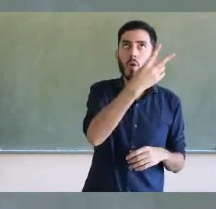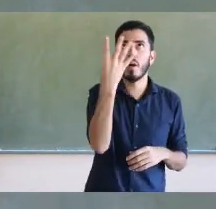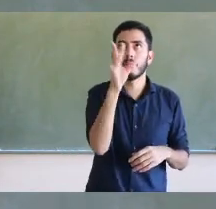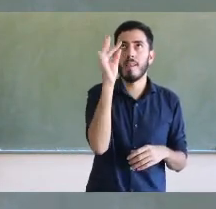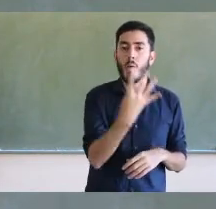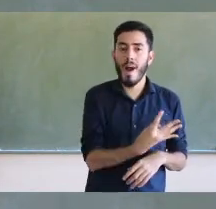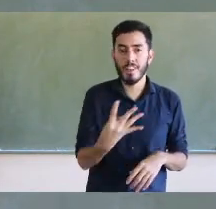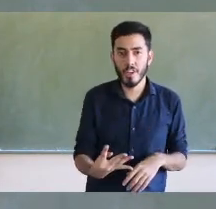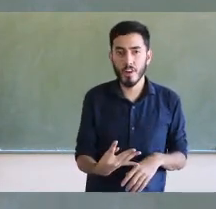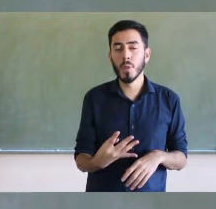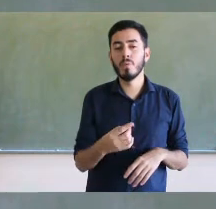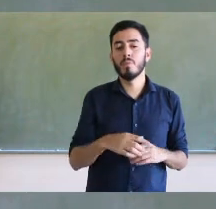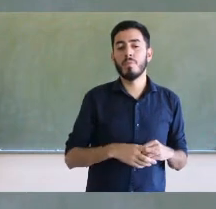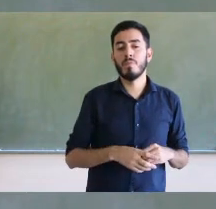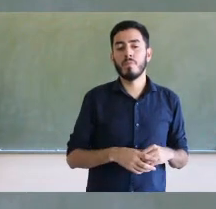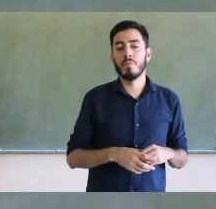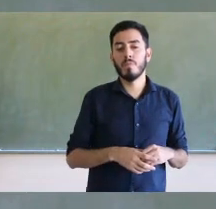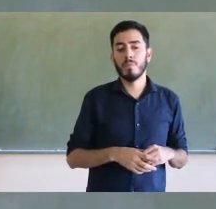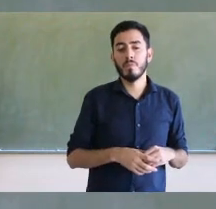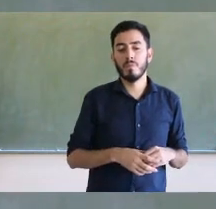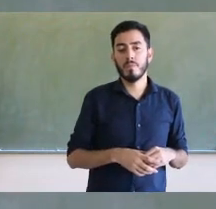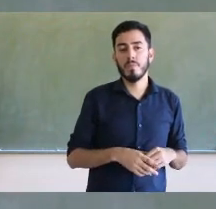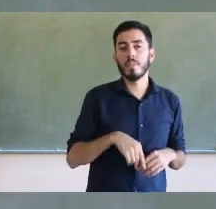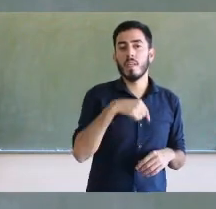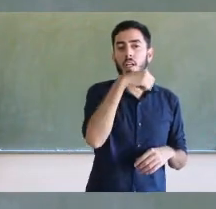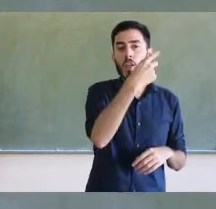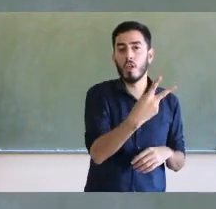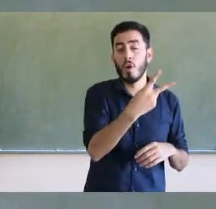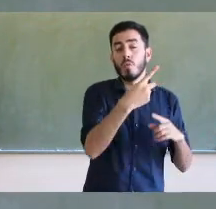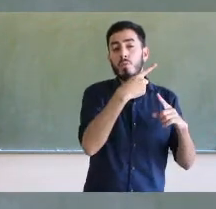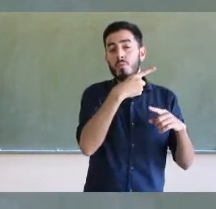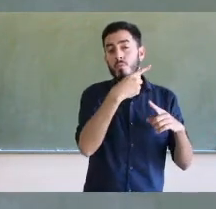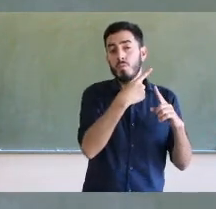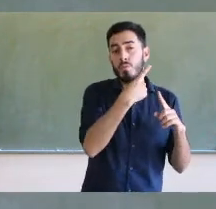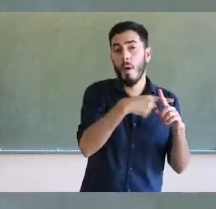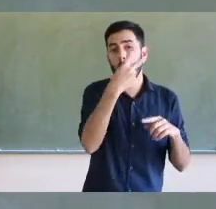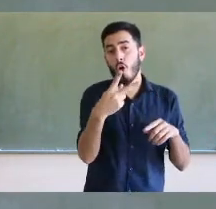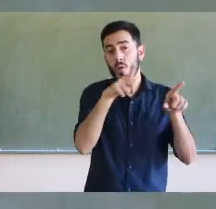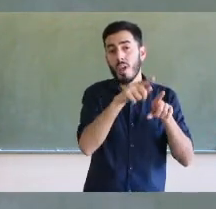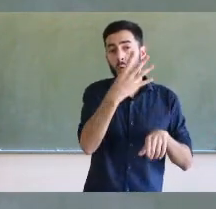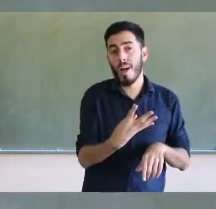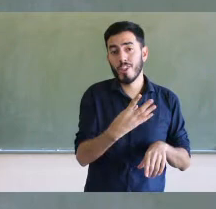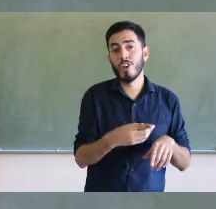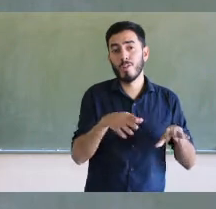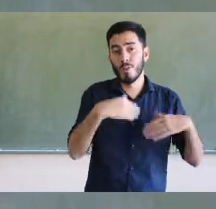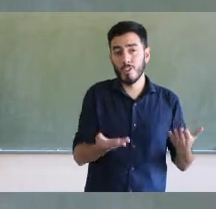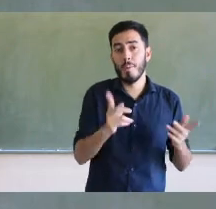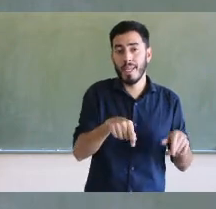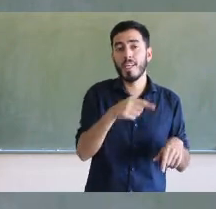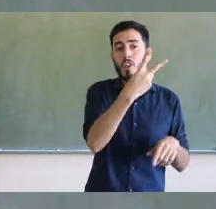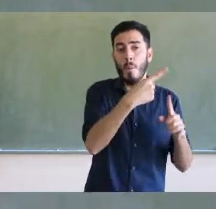4. Al 2 lo multipliqué por 2 para llegar al 4. Por lo tanto al 1 también lo multiplico por 2.